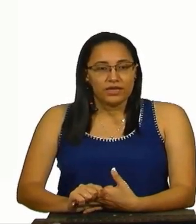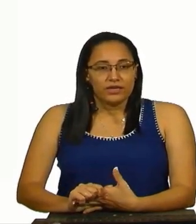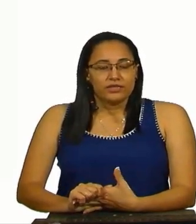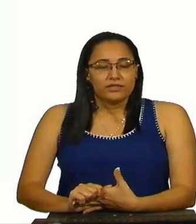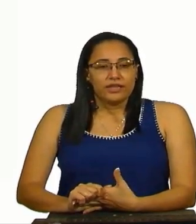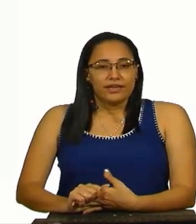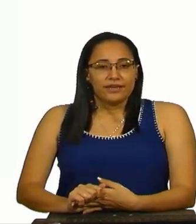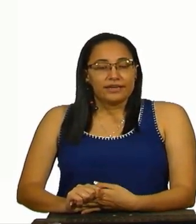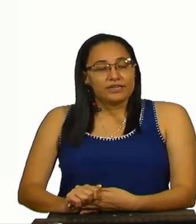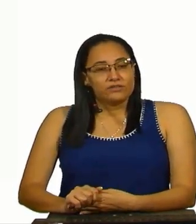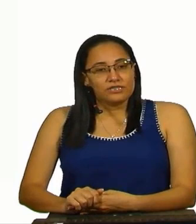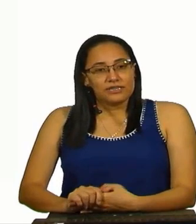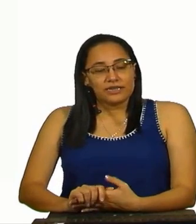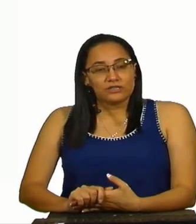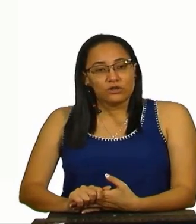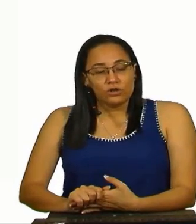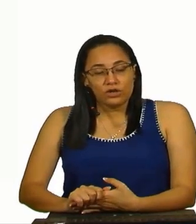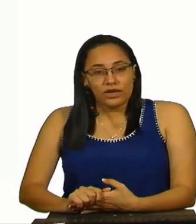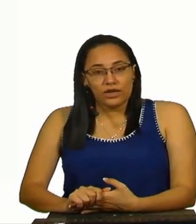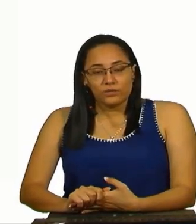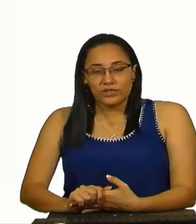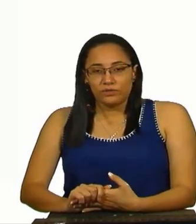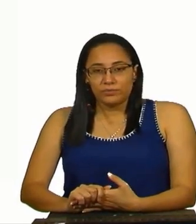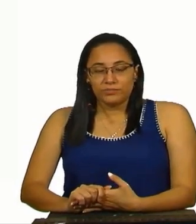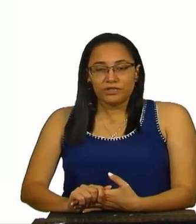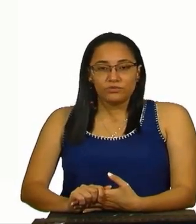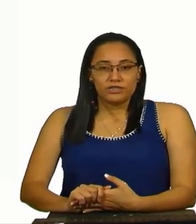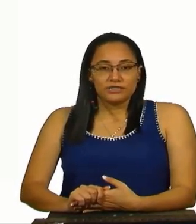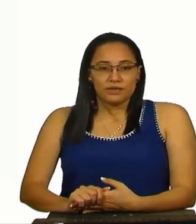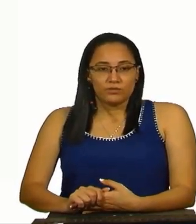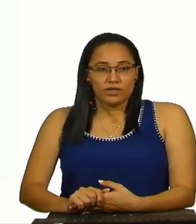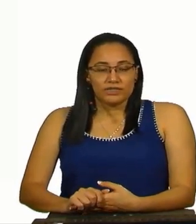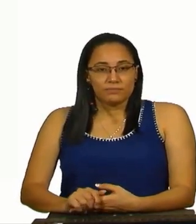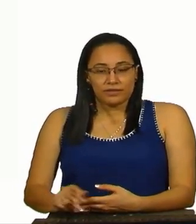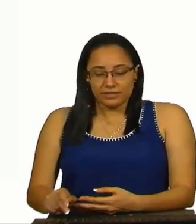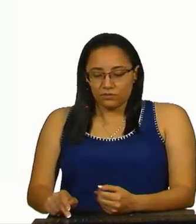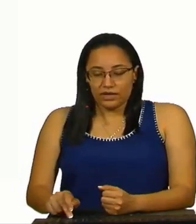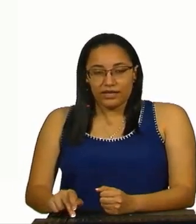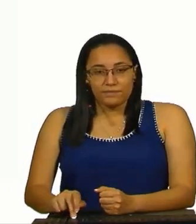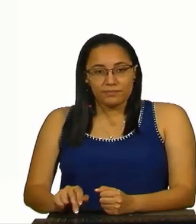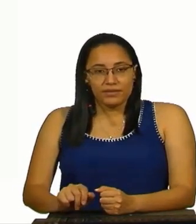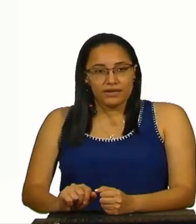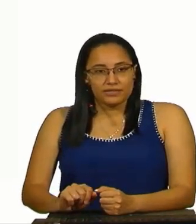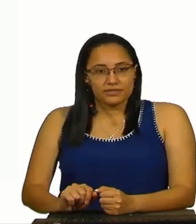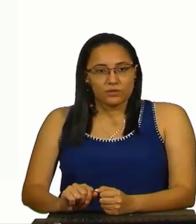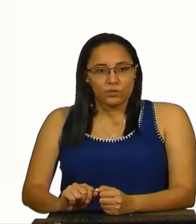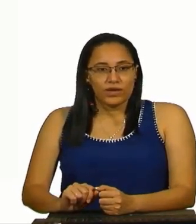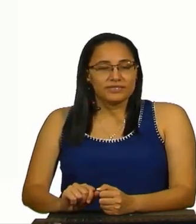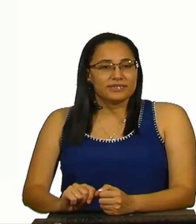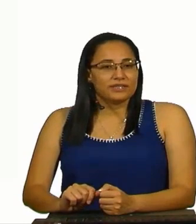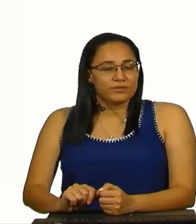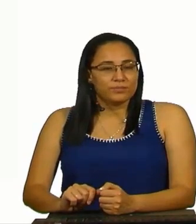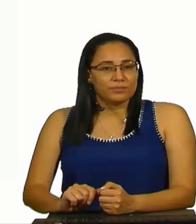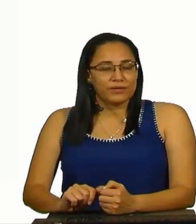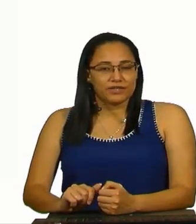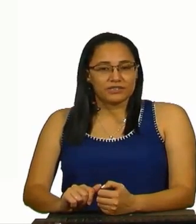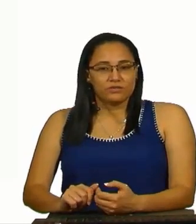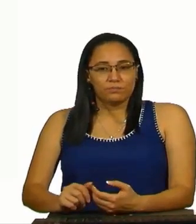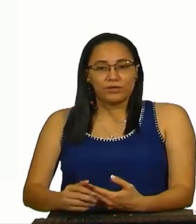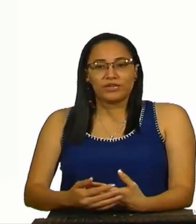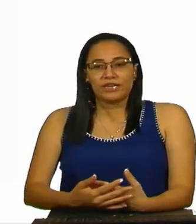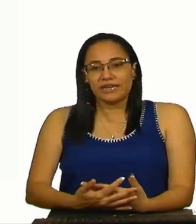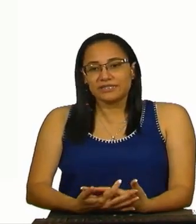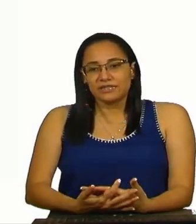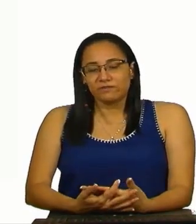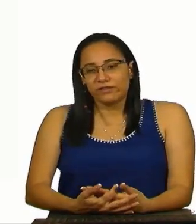particles. Aquí nos dice que solo con allow y no permit utilizamos las partículas adverbiales. What is an adverbial